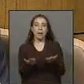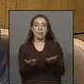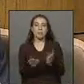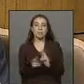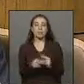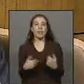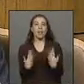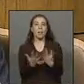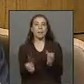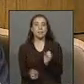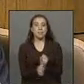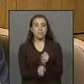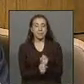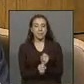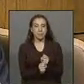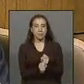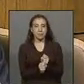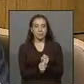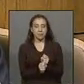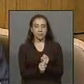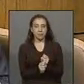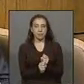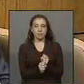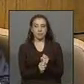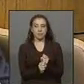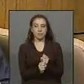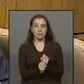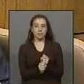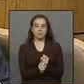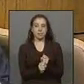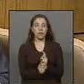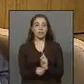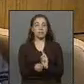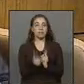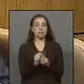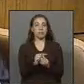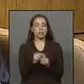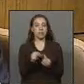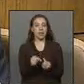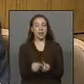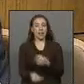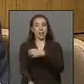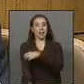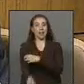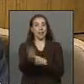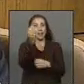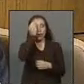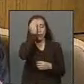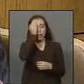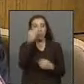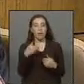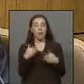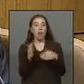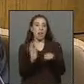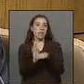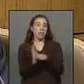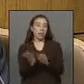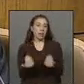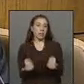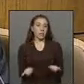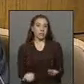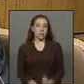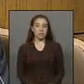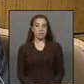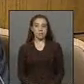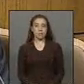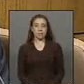de empleos y de esa manera situar a la región de Coquimbo en el sitial que le corresponde y